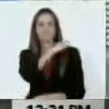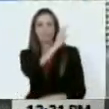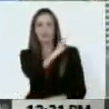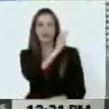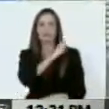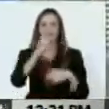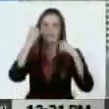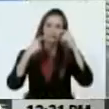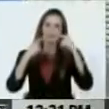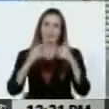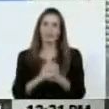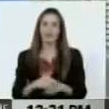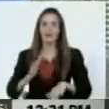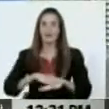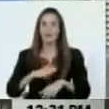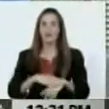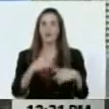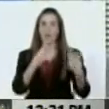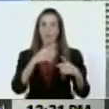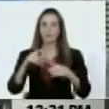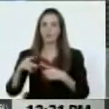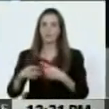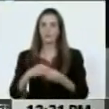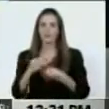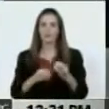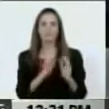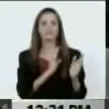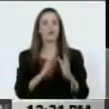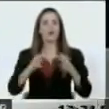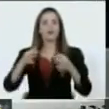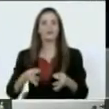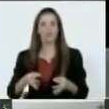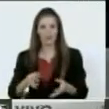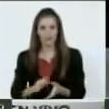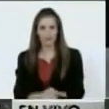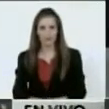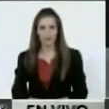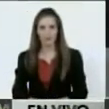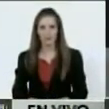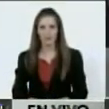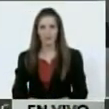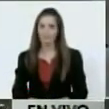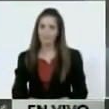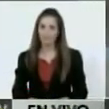Hugo Chávez. Porque ya el resto fue el organizar.